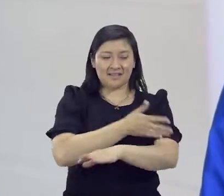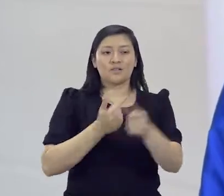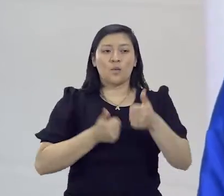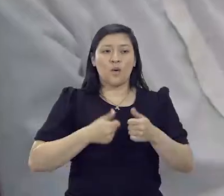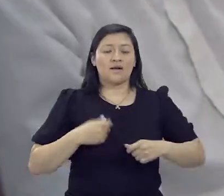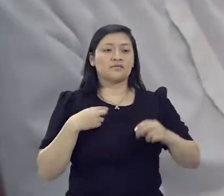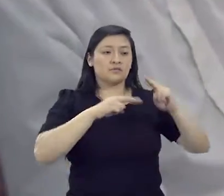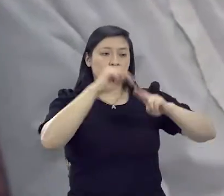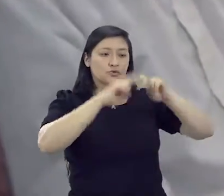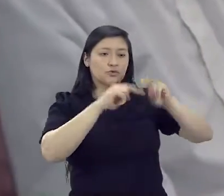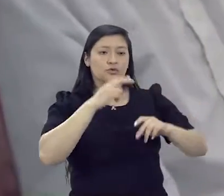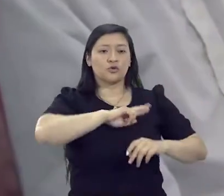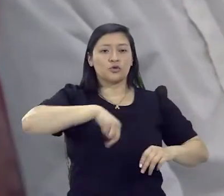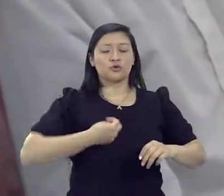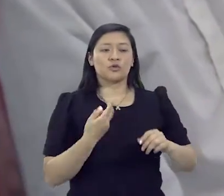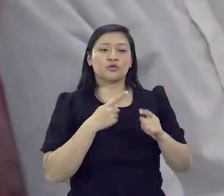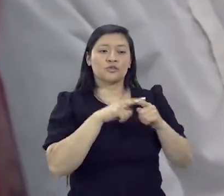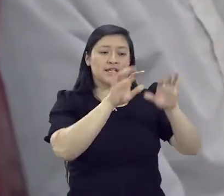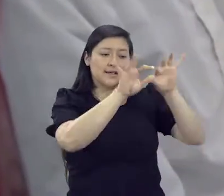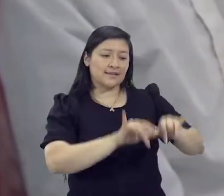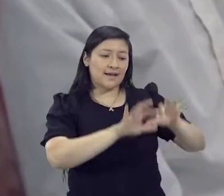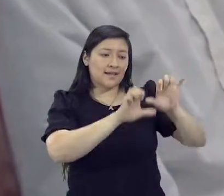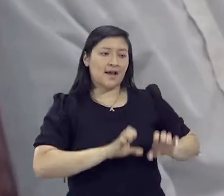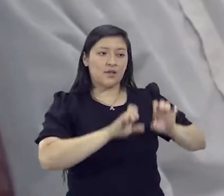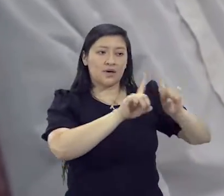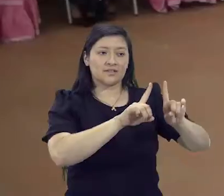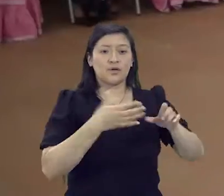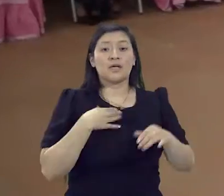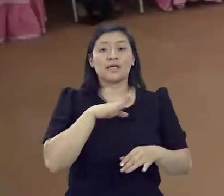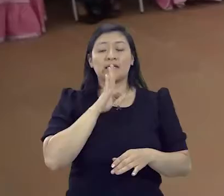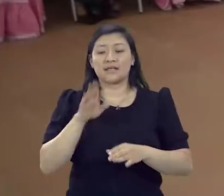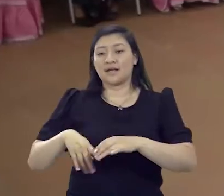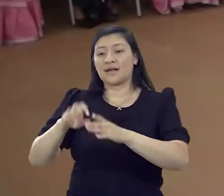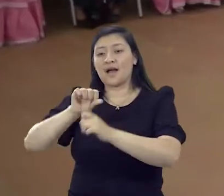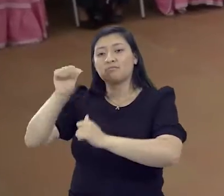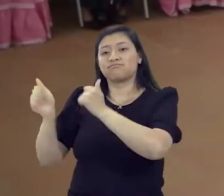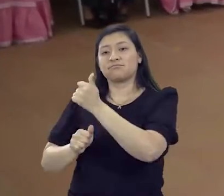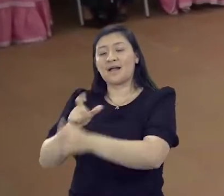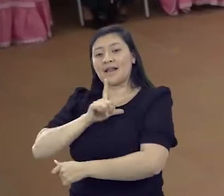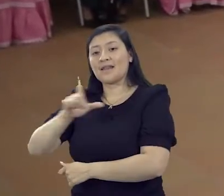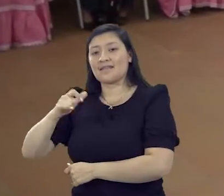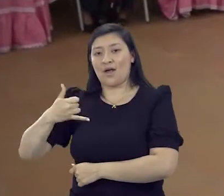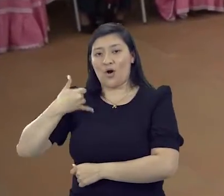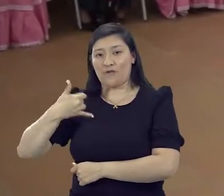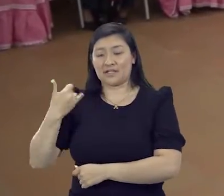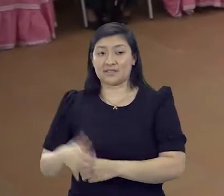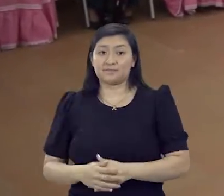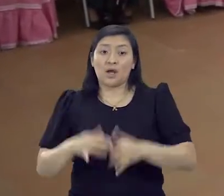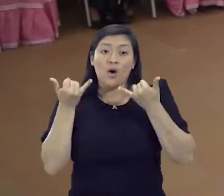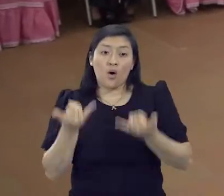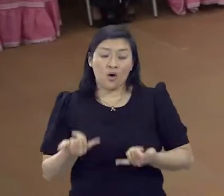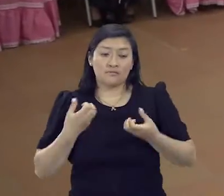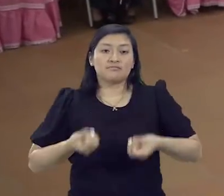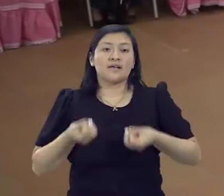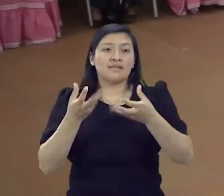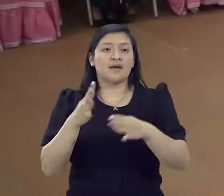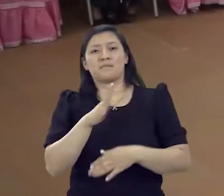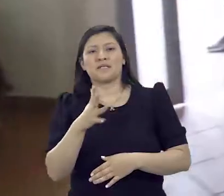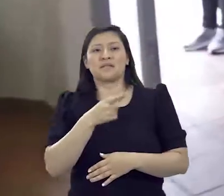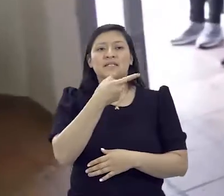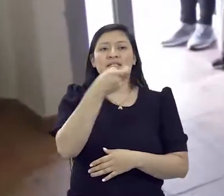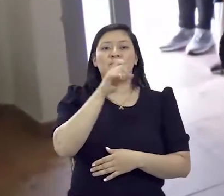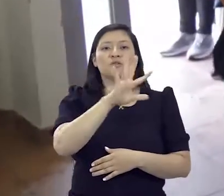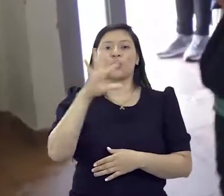articulación con la secretaria de educación y la dra y la dirección de coberturas este es un proyecto en el cual se inflaron aproximadamente